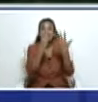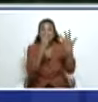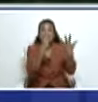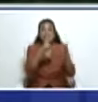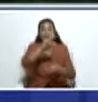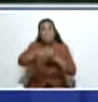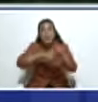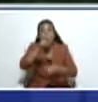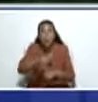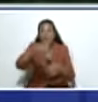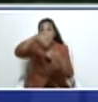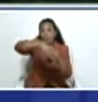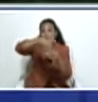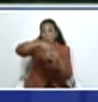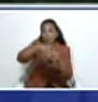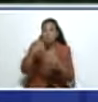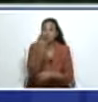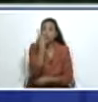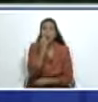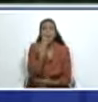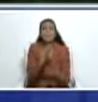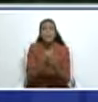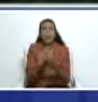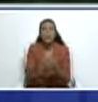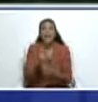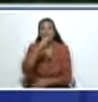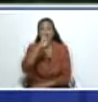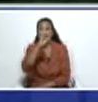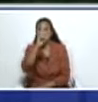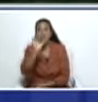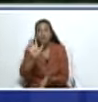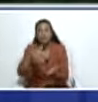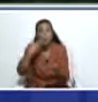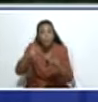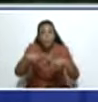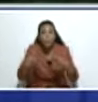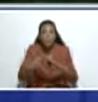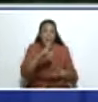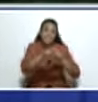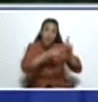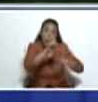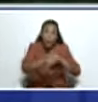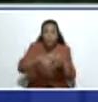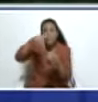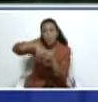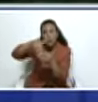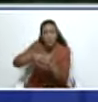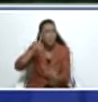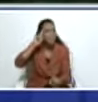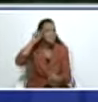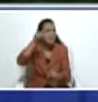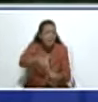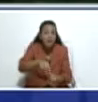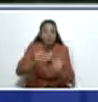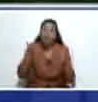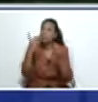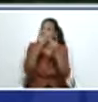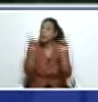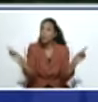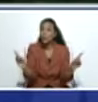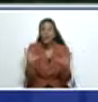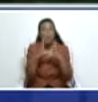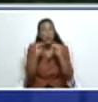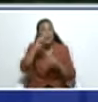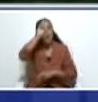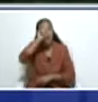hemos hecho, solamente para hablar de referéndum, pero la consulta y la democracia directa es la democracia de